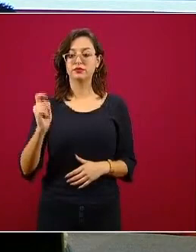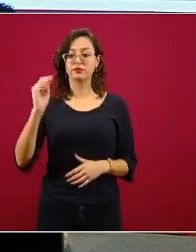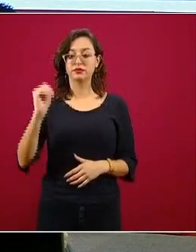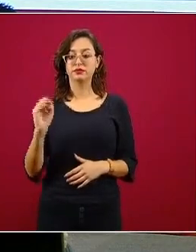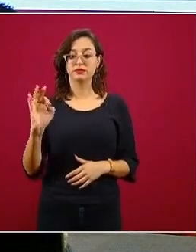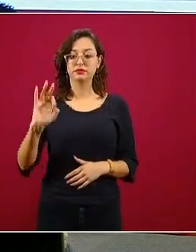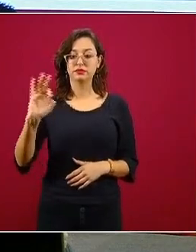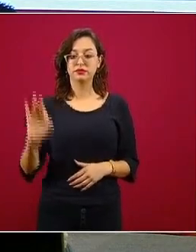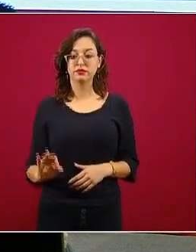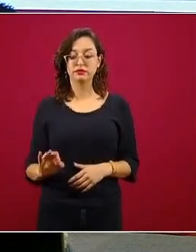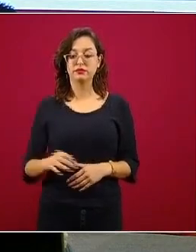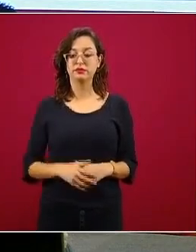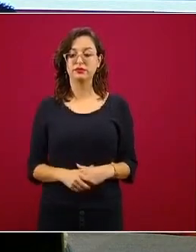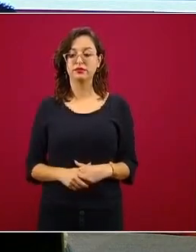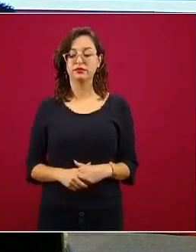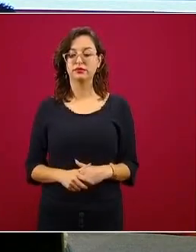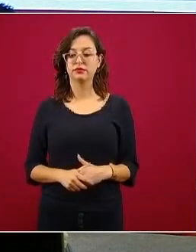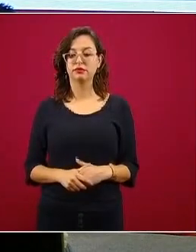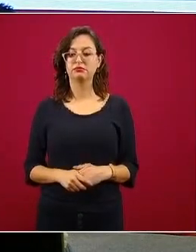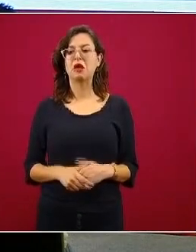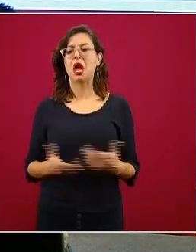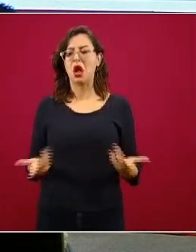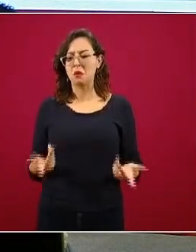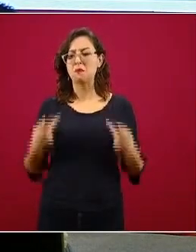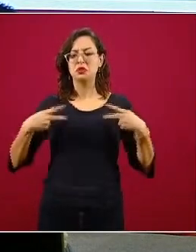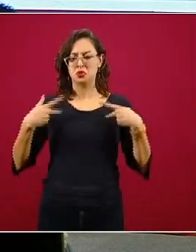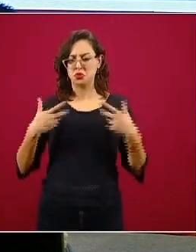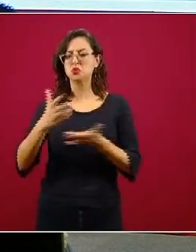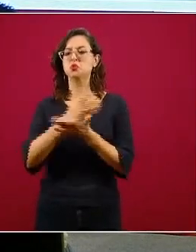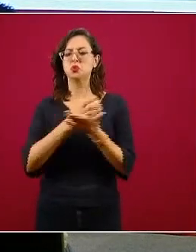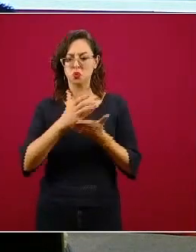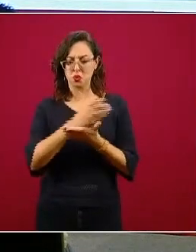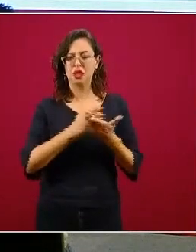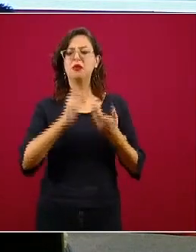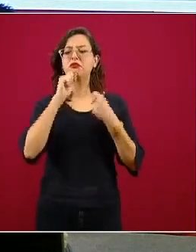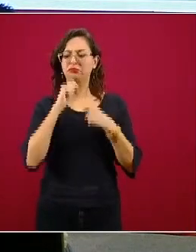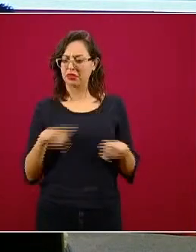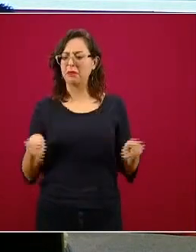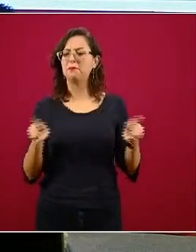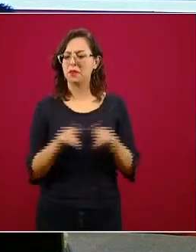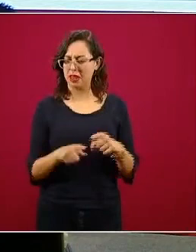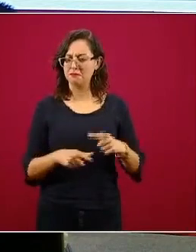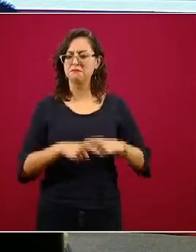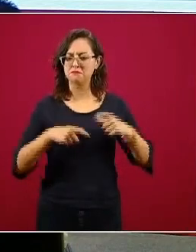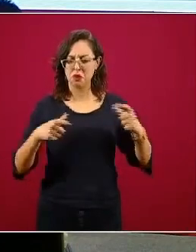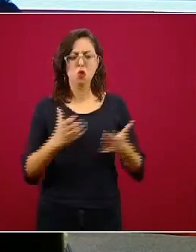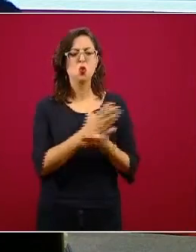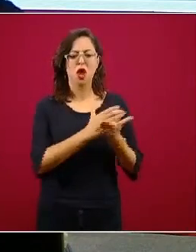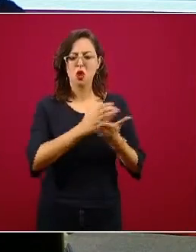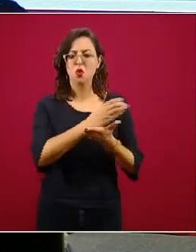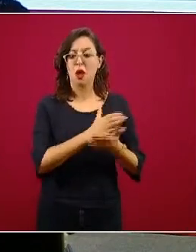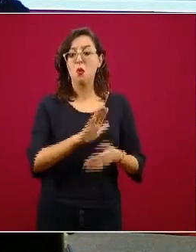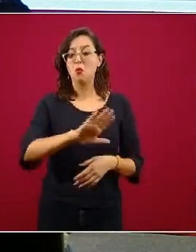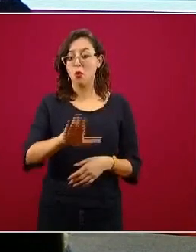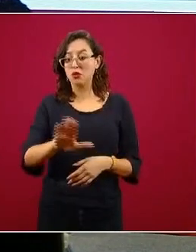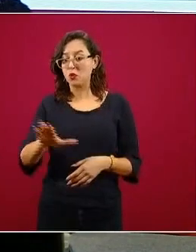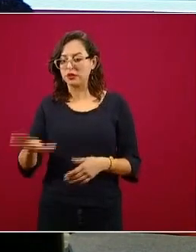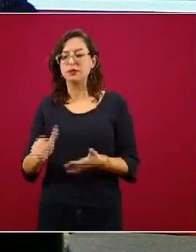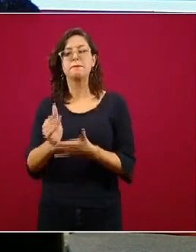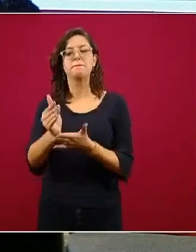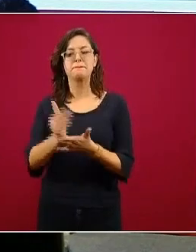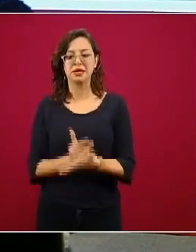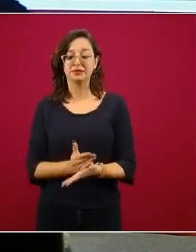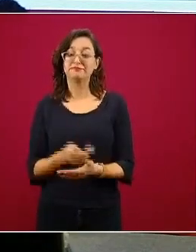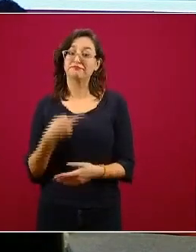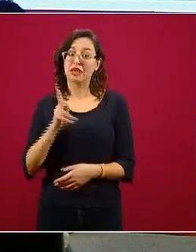29%. La recuperación, afortunadamente, también va creciendo, por supuesto, y la mortalidad ha descendido. Pero esta